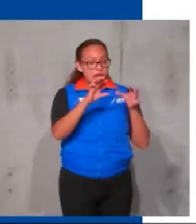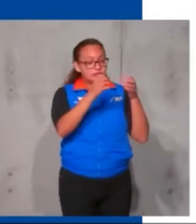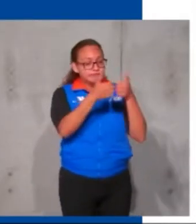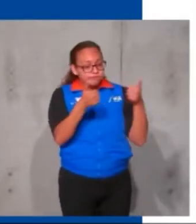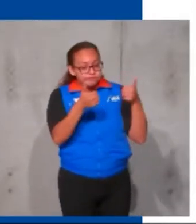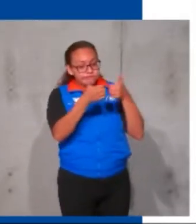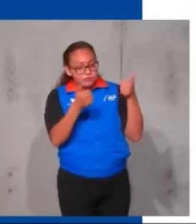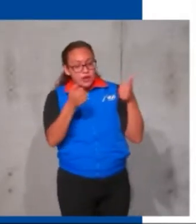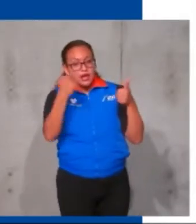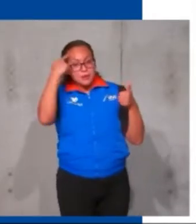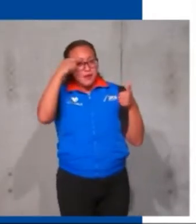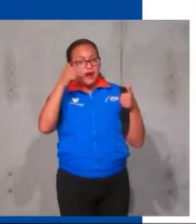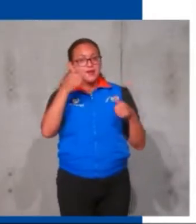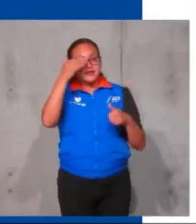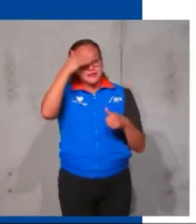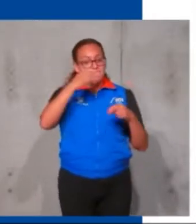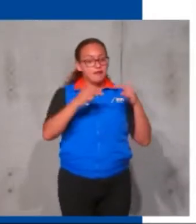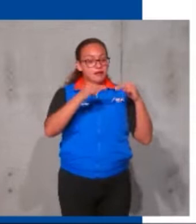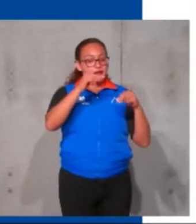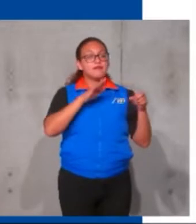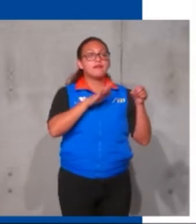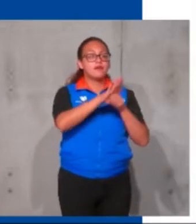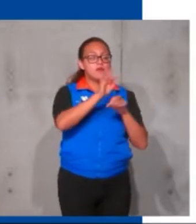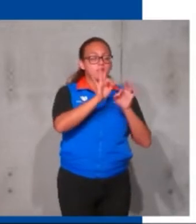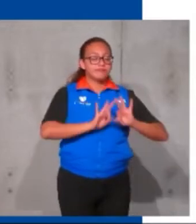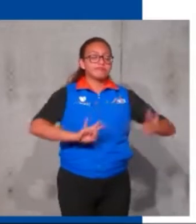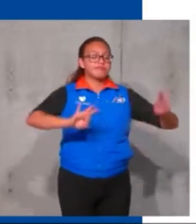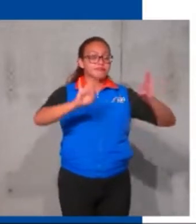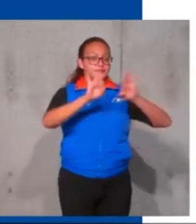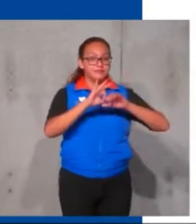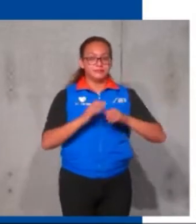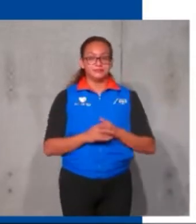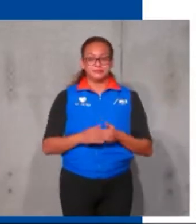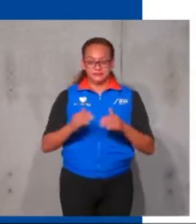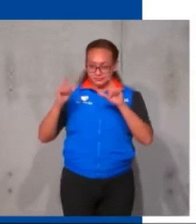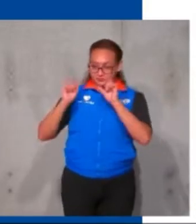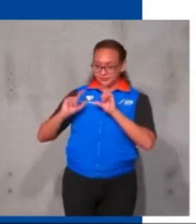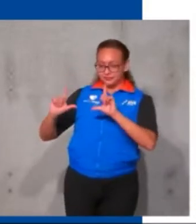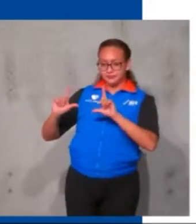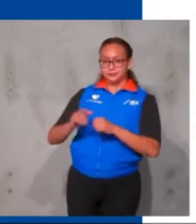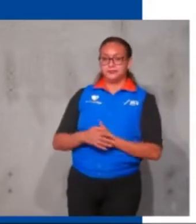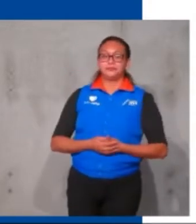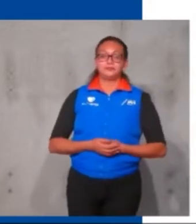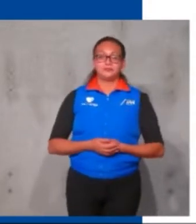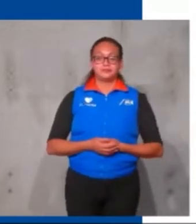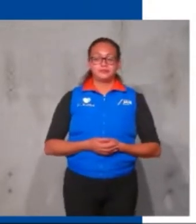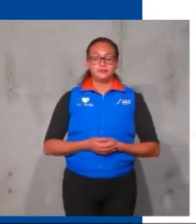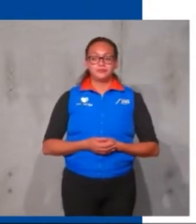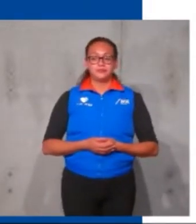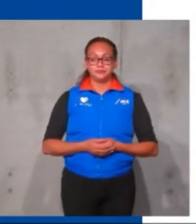clasificar la importancia que tienen para la empresa. Siguiente, por favor.